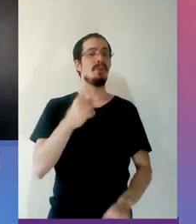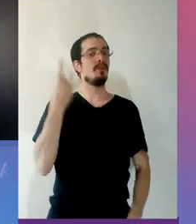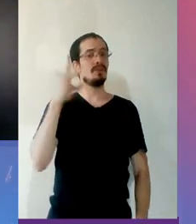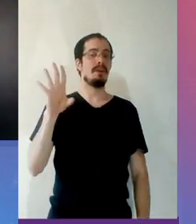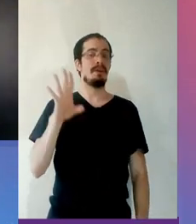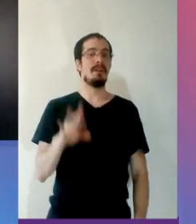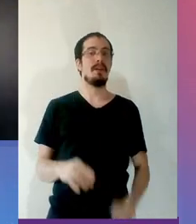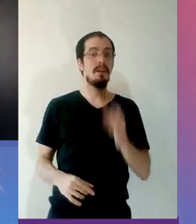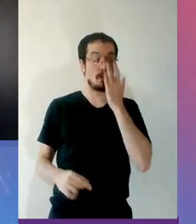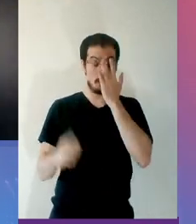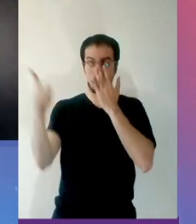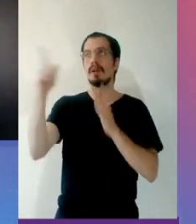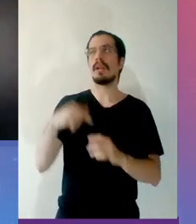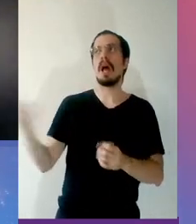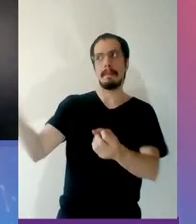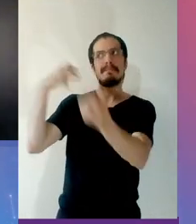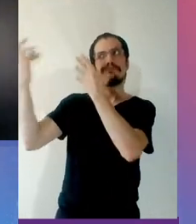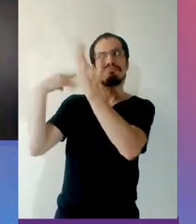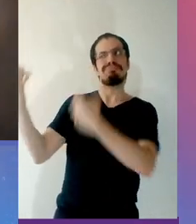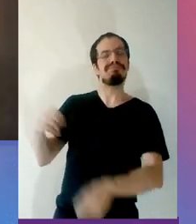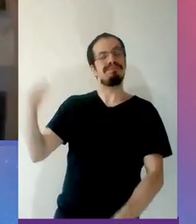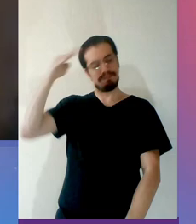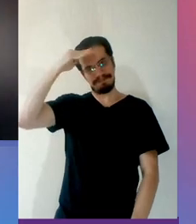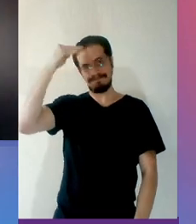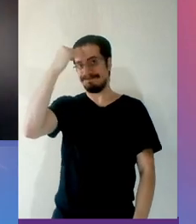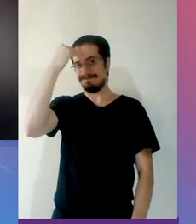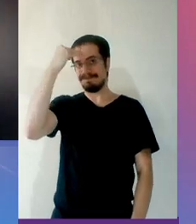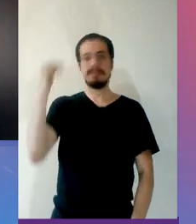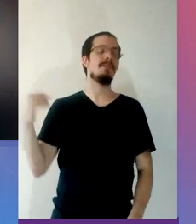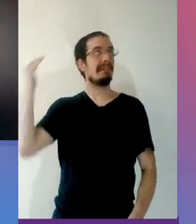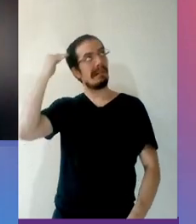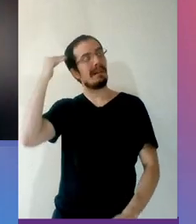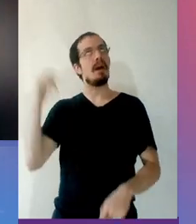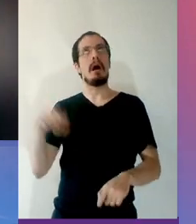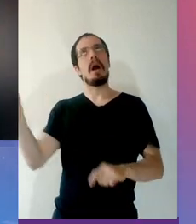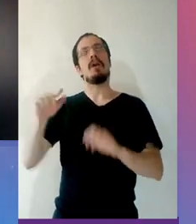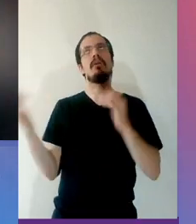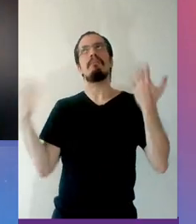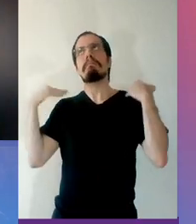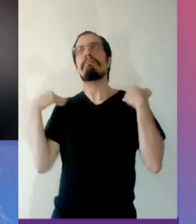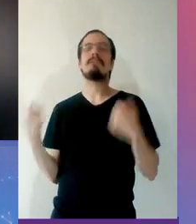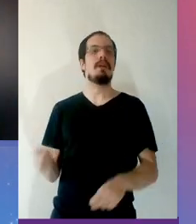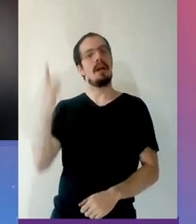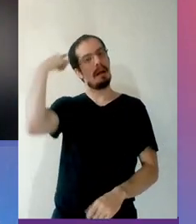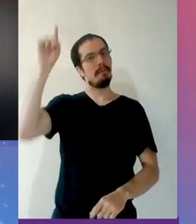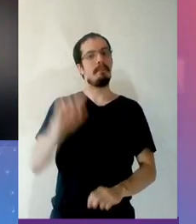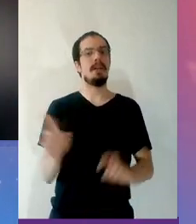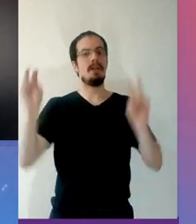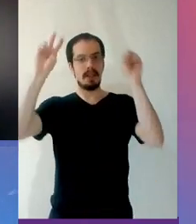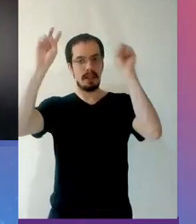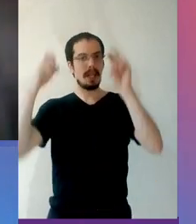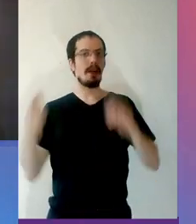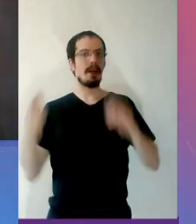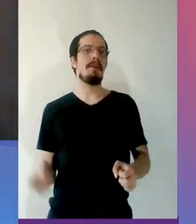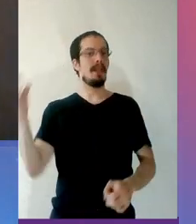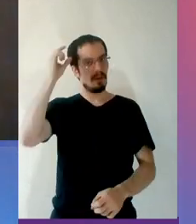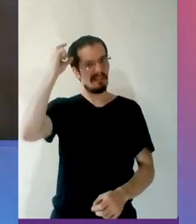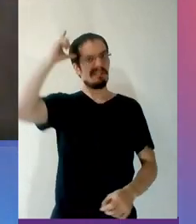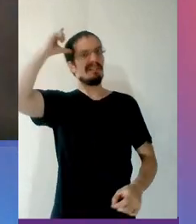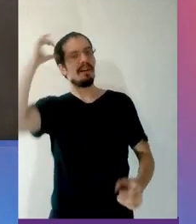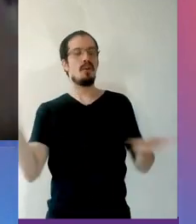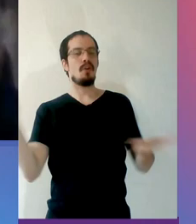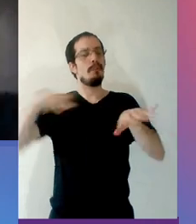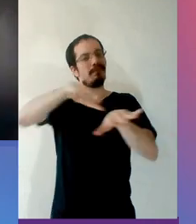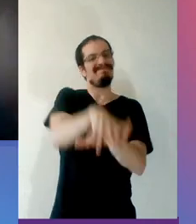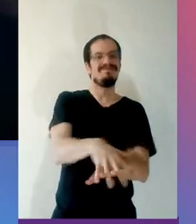y entonces tal cosa, los reflejos tal, pero no se integran los conocimientos, ¿ya? Y entonces, en el fondo, es